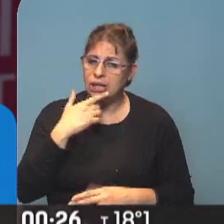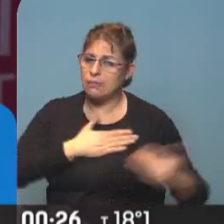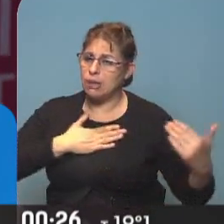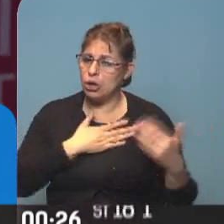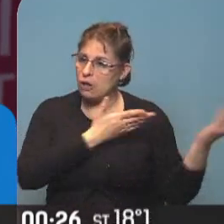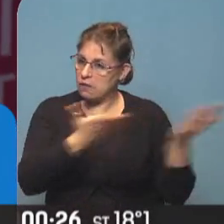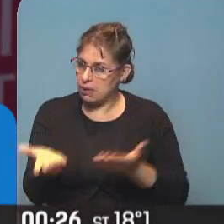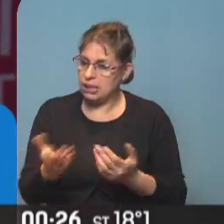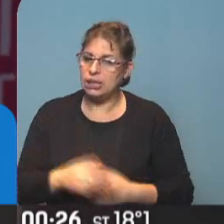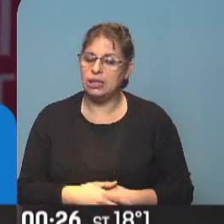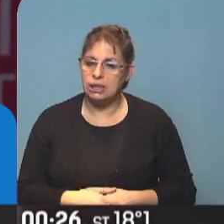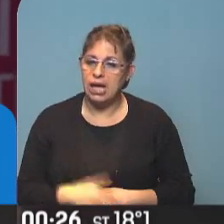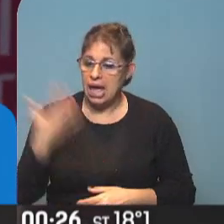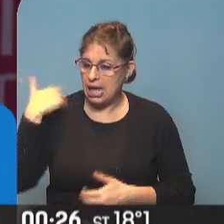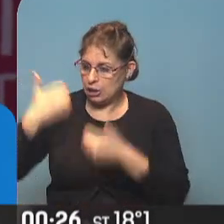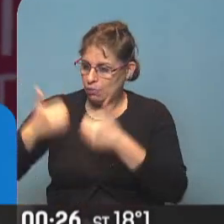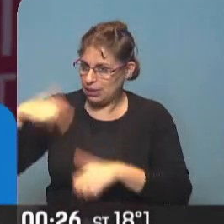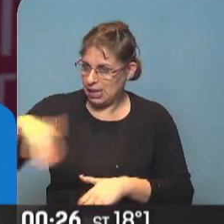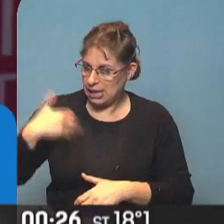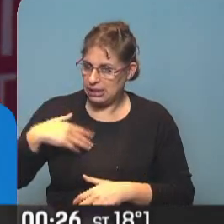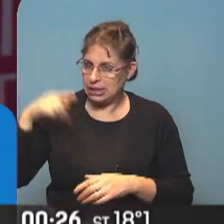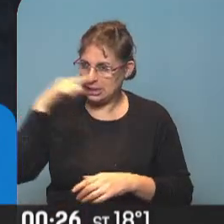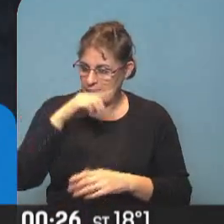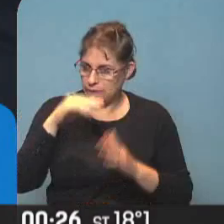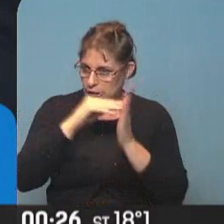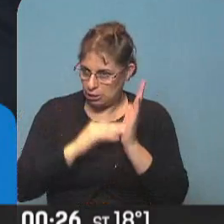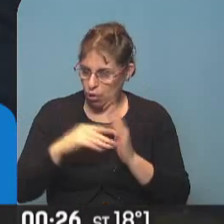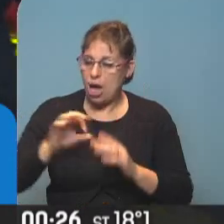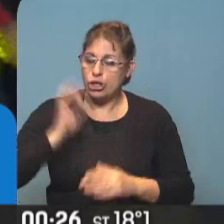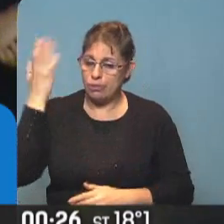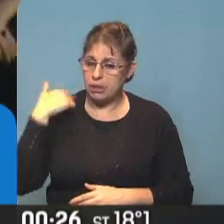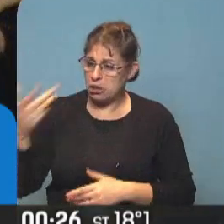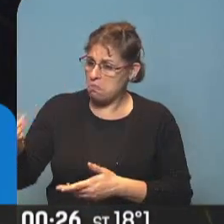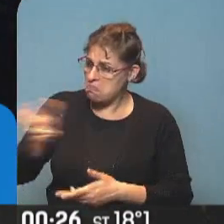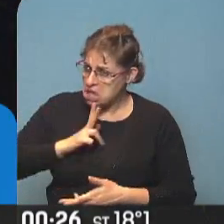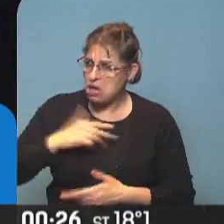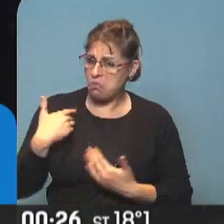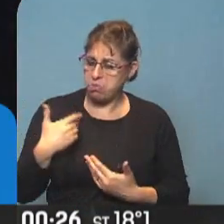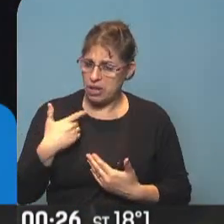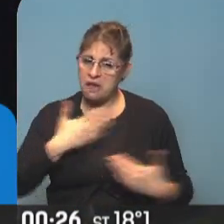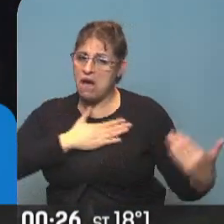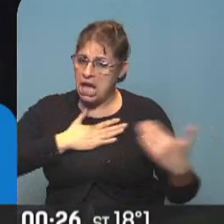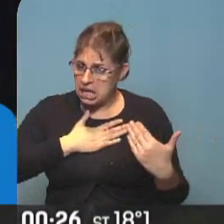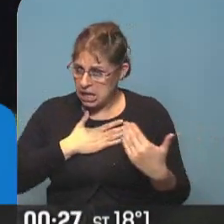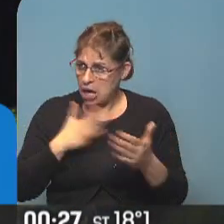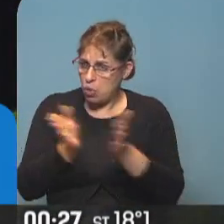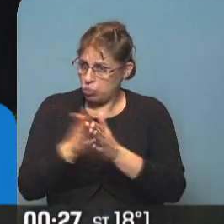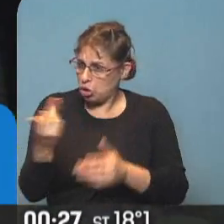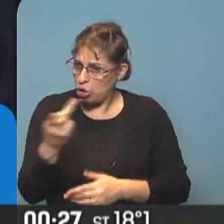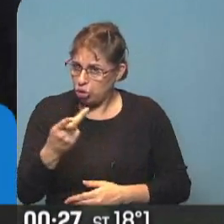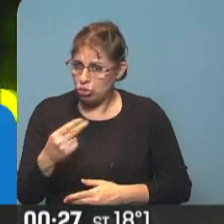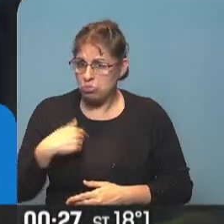de bienvenida a él, que venía de aquí de competir, salió séptimo el año pasado, y bueno, me dijeron si podía improvisar unos tangos con él. Yo